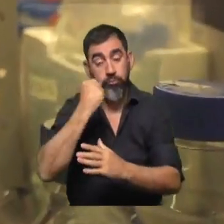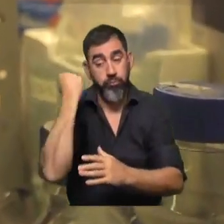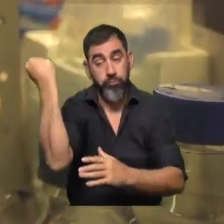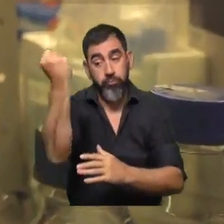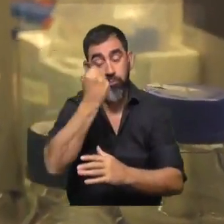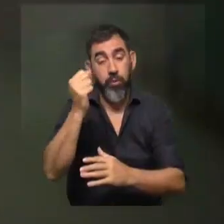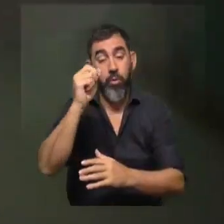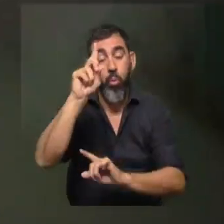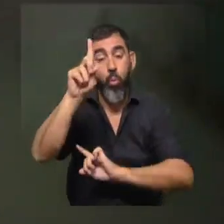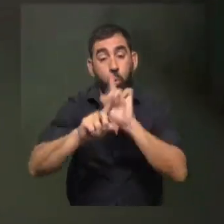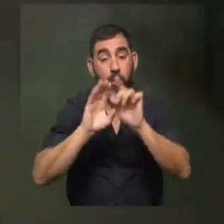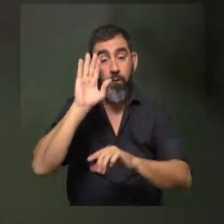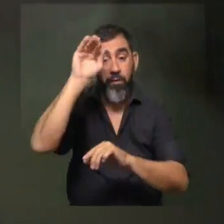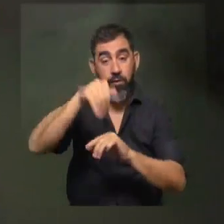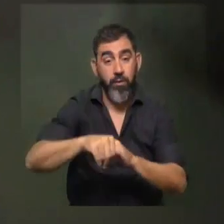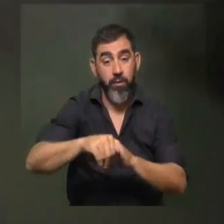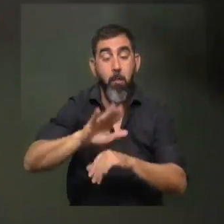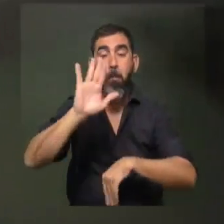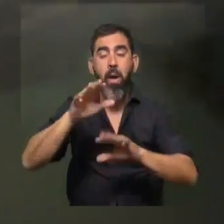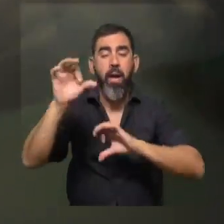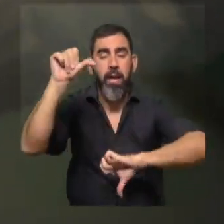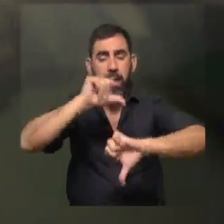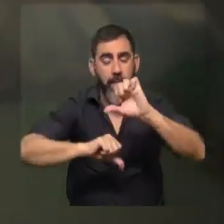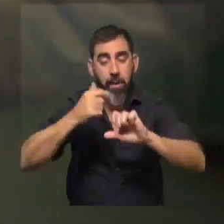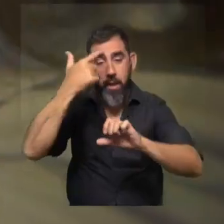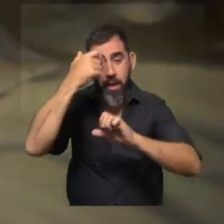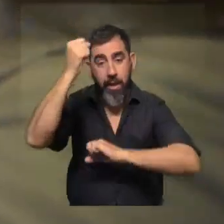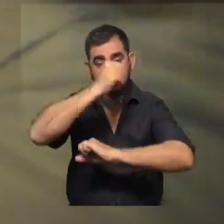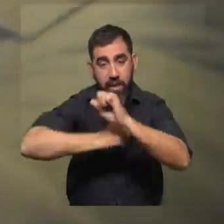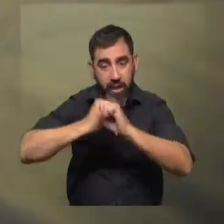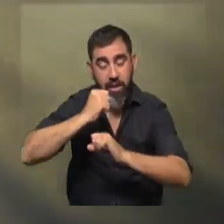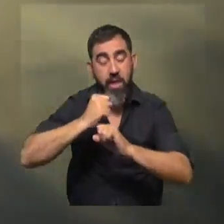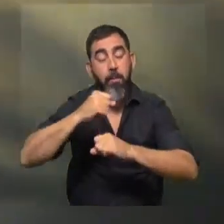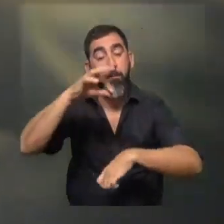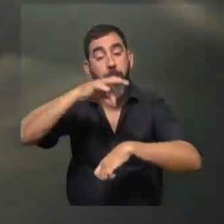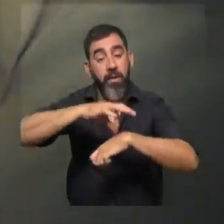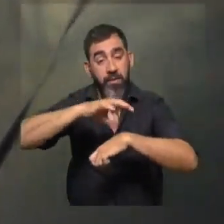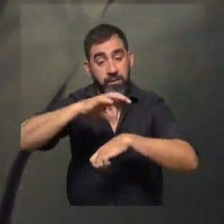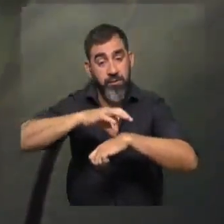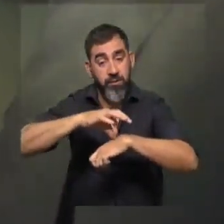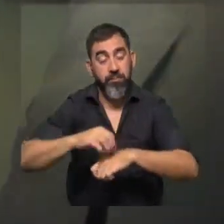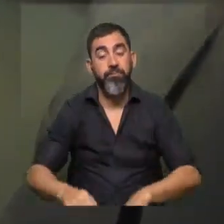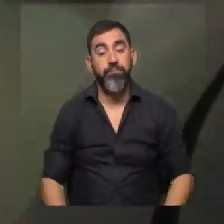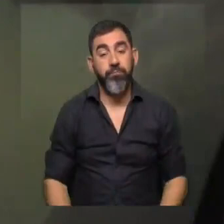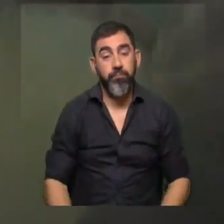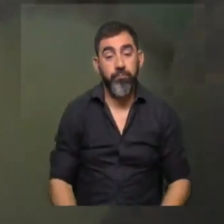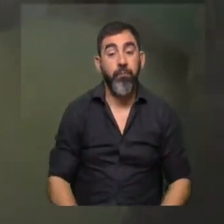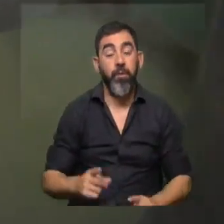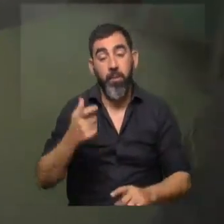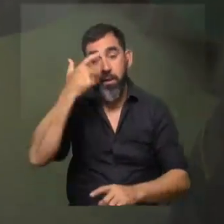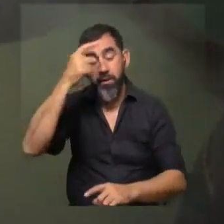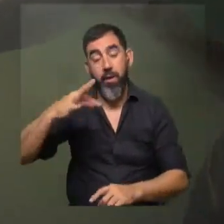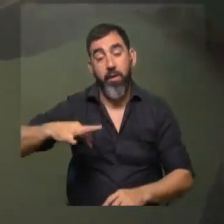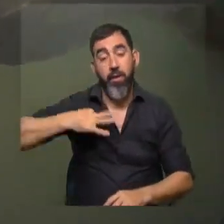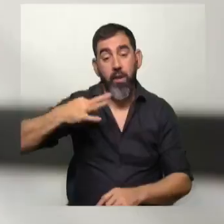de la UDELAR, sobre todo en las facultades de Química, Ingeniería, Medicina. El área de Ciencias de la